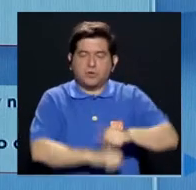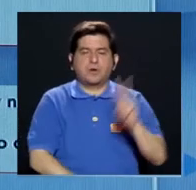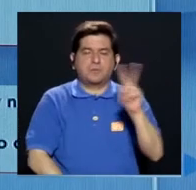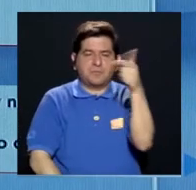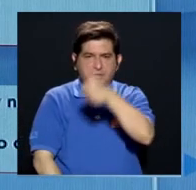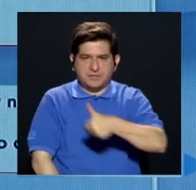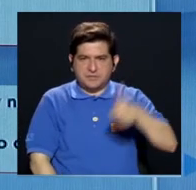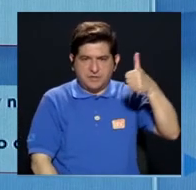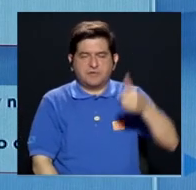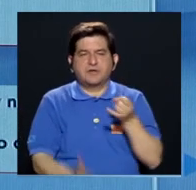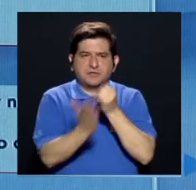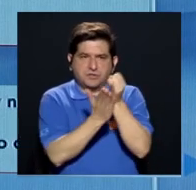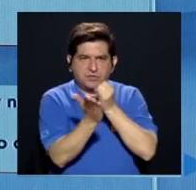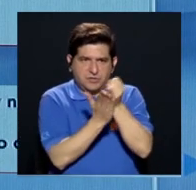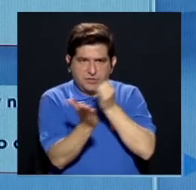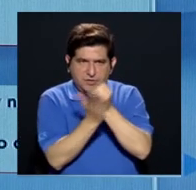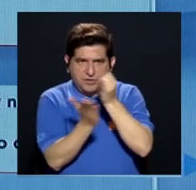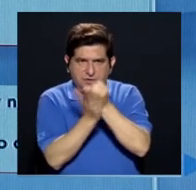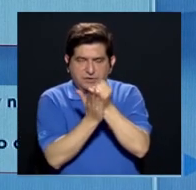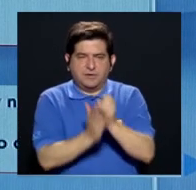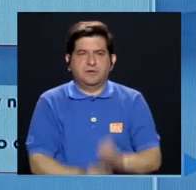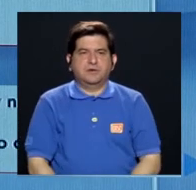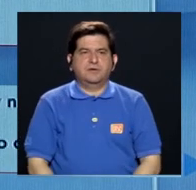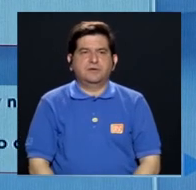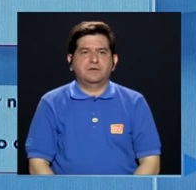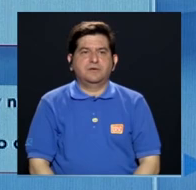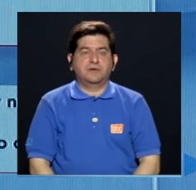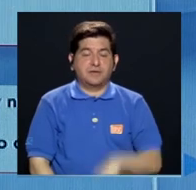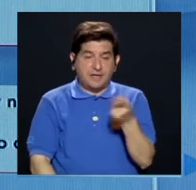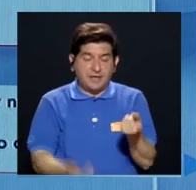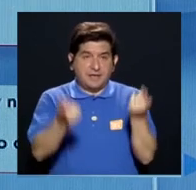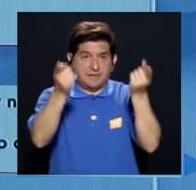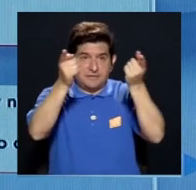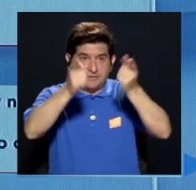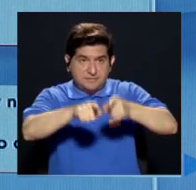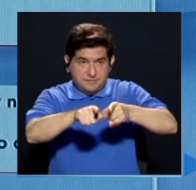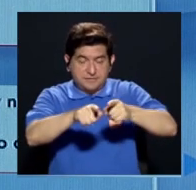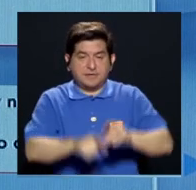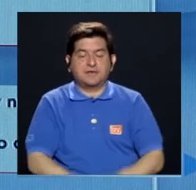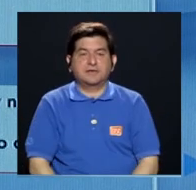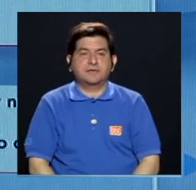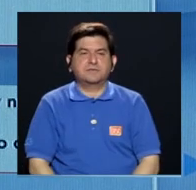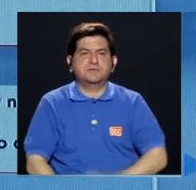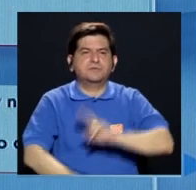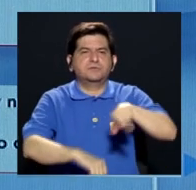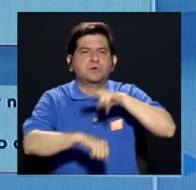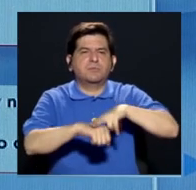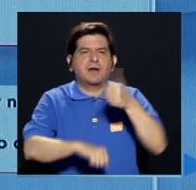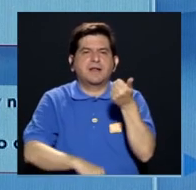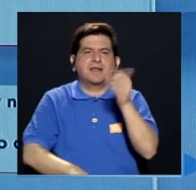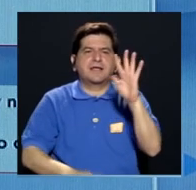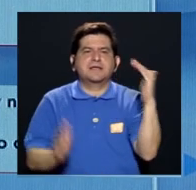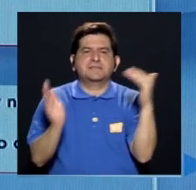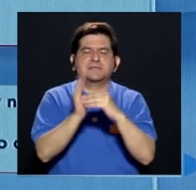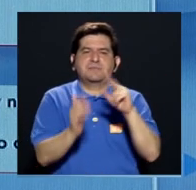la Vicerrectoría de Investigación, experimenta un promedio de